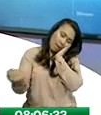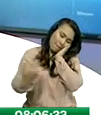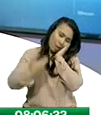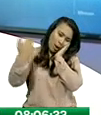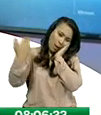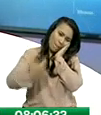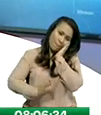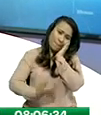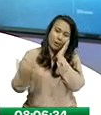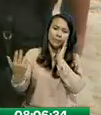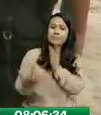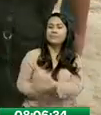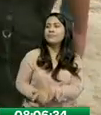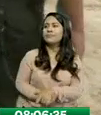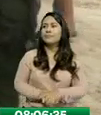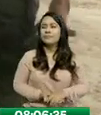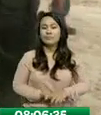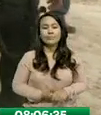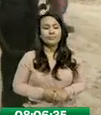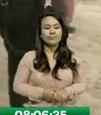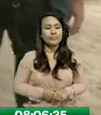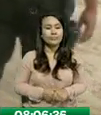veamos.